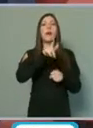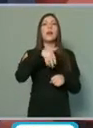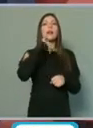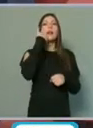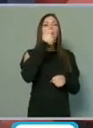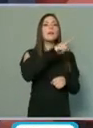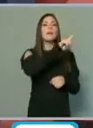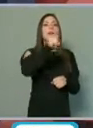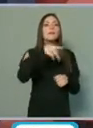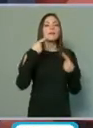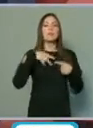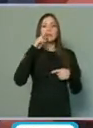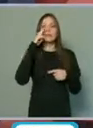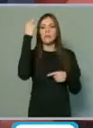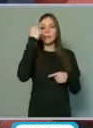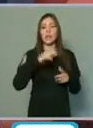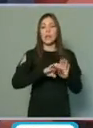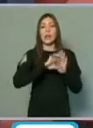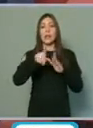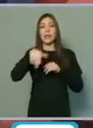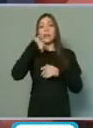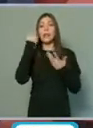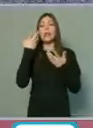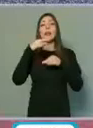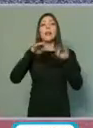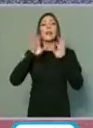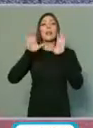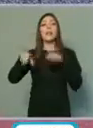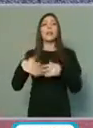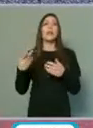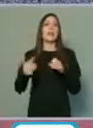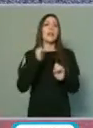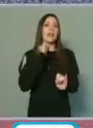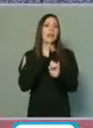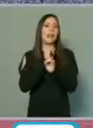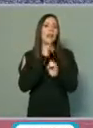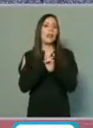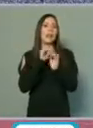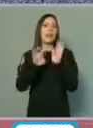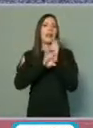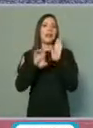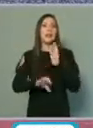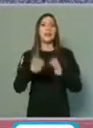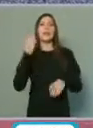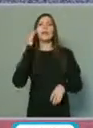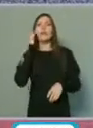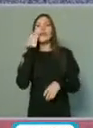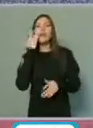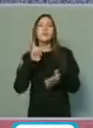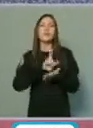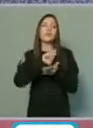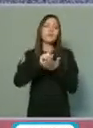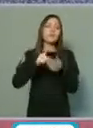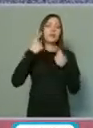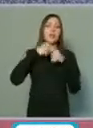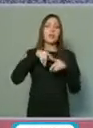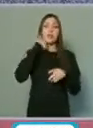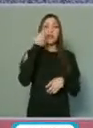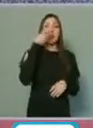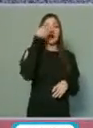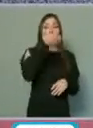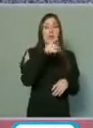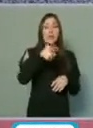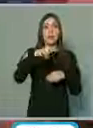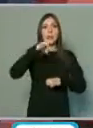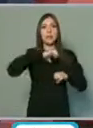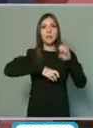dirigiendo. Por ejemplo, si yo pido chamba en estas páginas web de redes sociales, etcétera, entonces, que es una empresa muy,